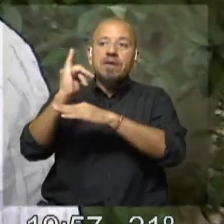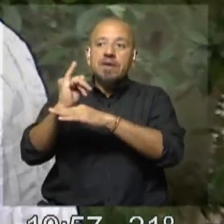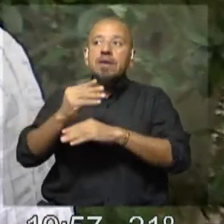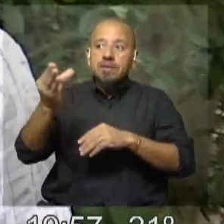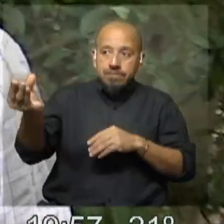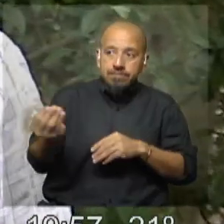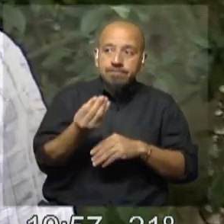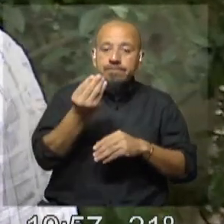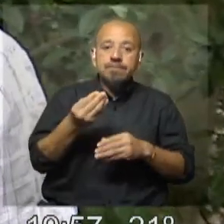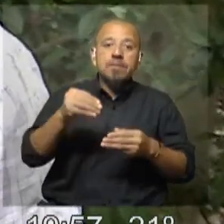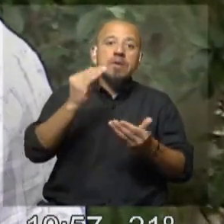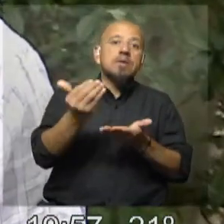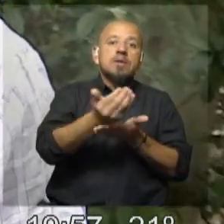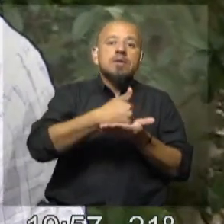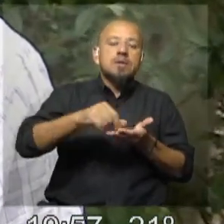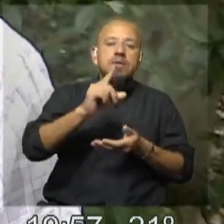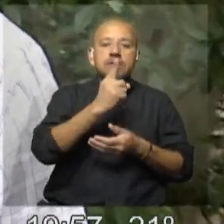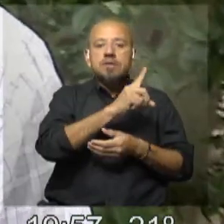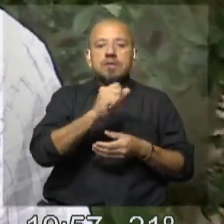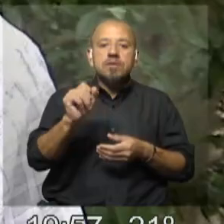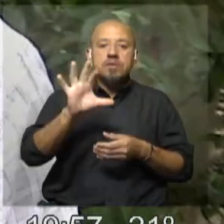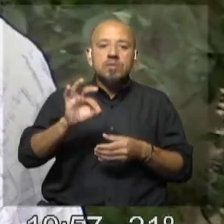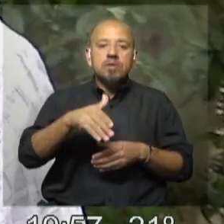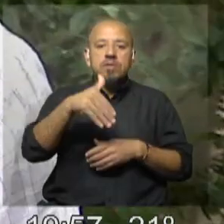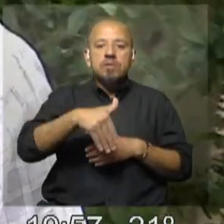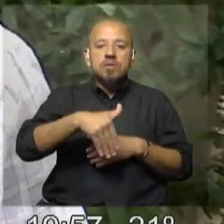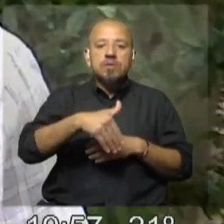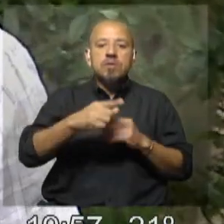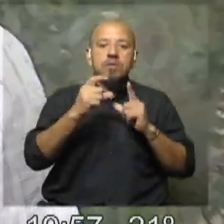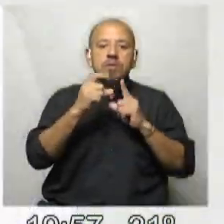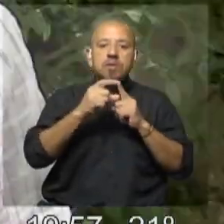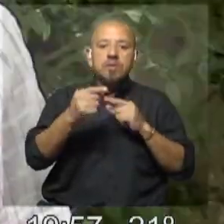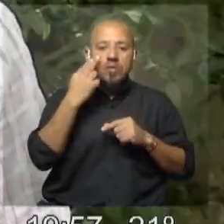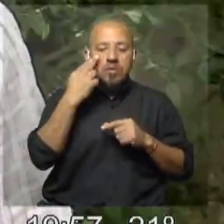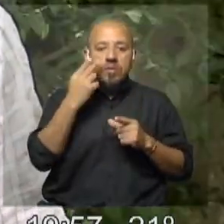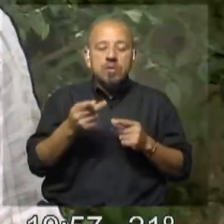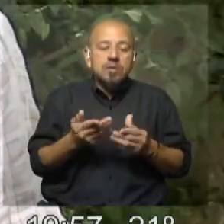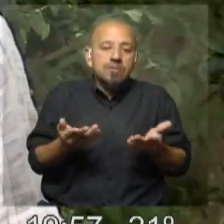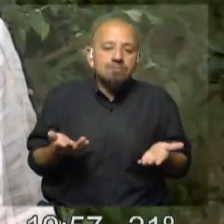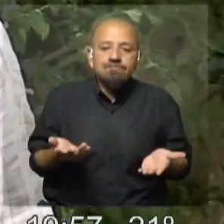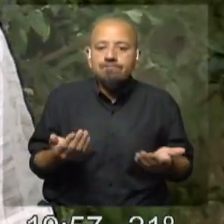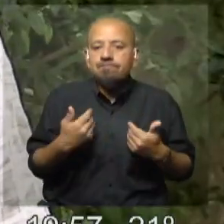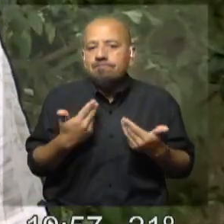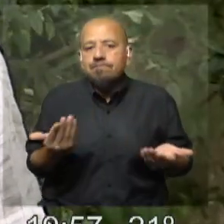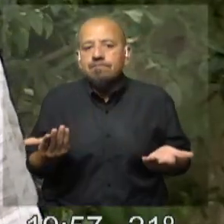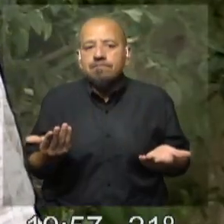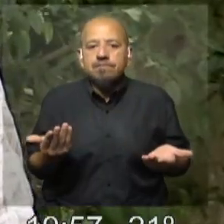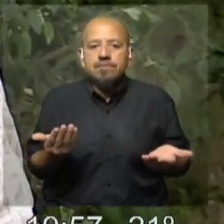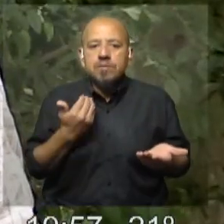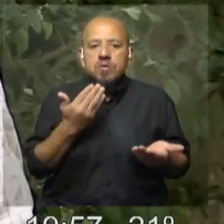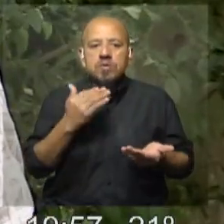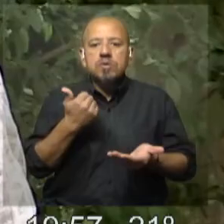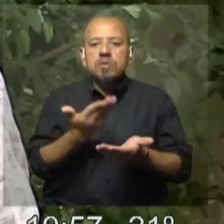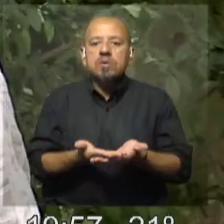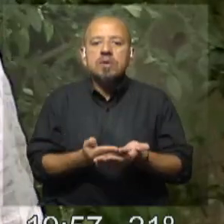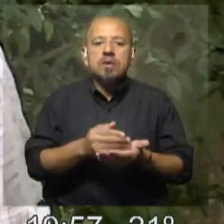tenemos un recorte de 150 millones de dólares, es efectivamente un problema. No puedo atribuirle a los planteos